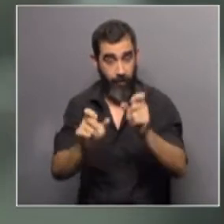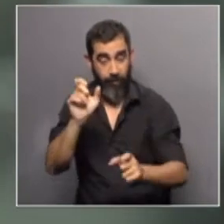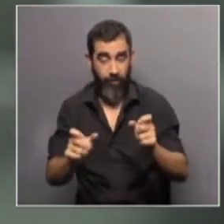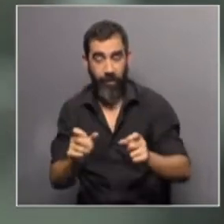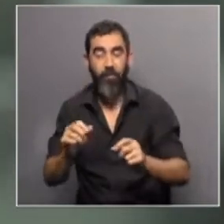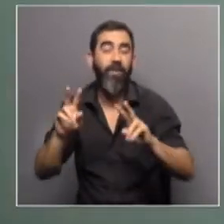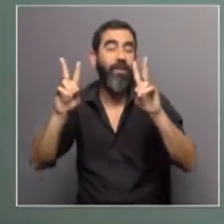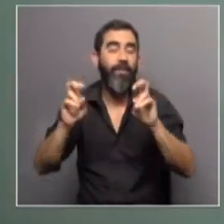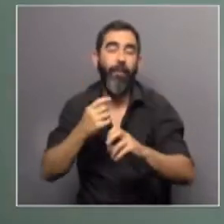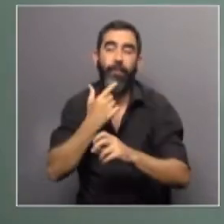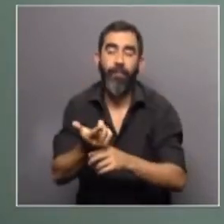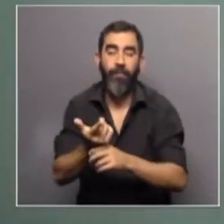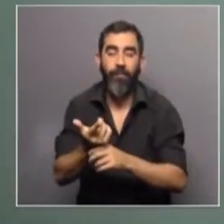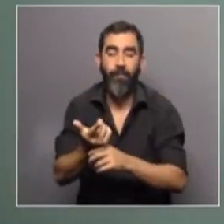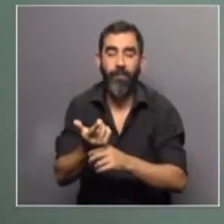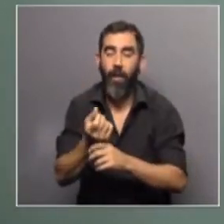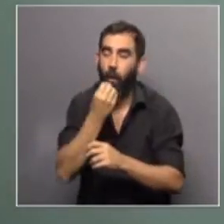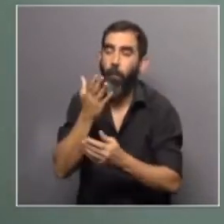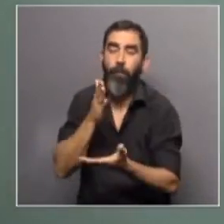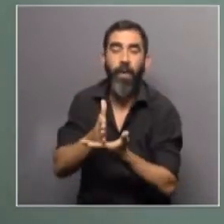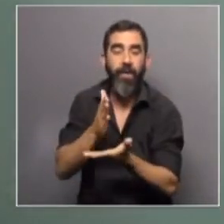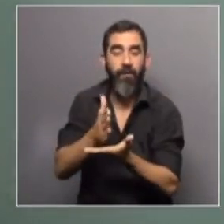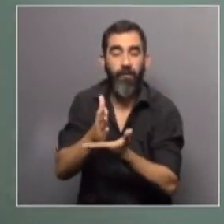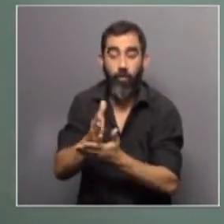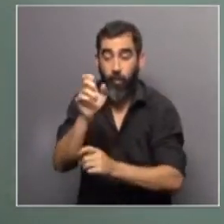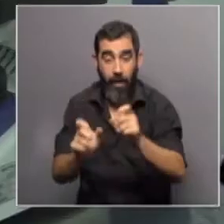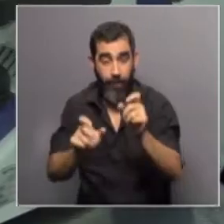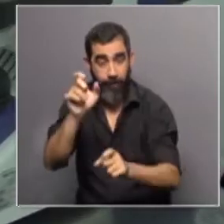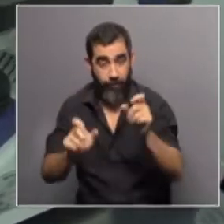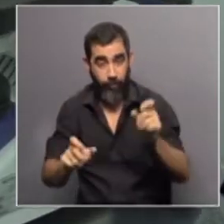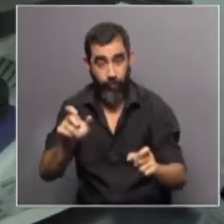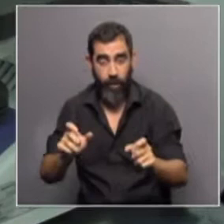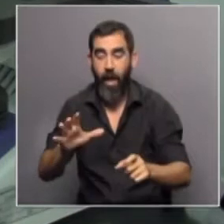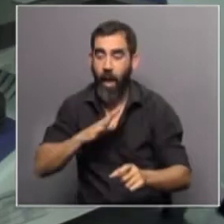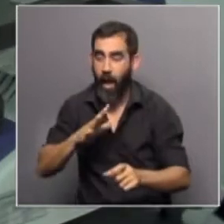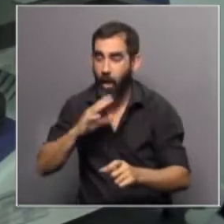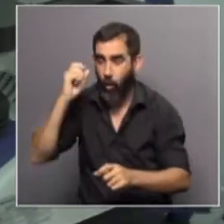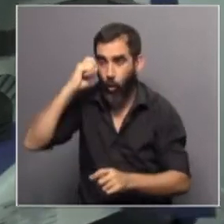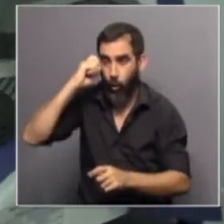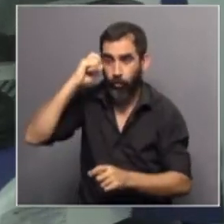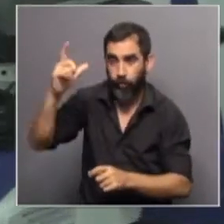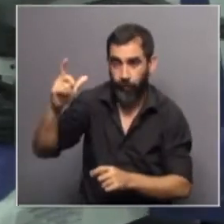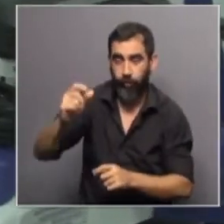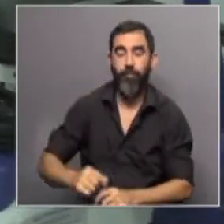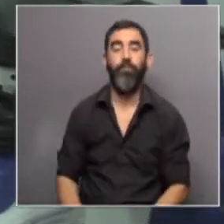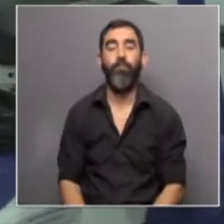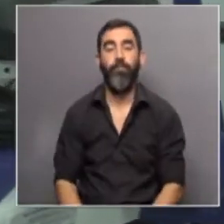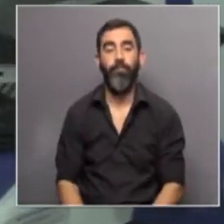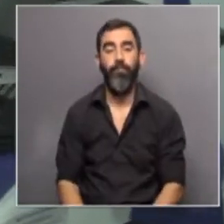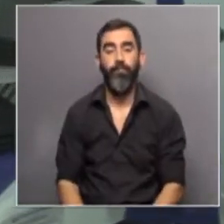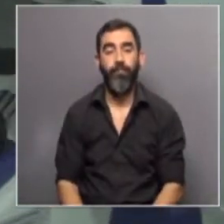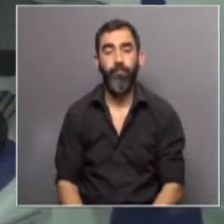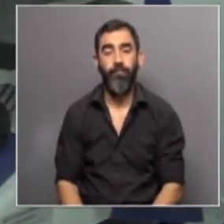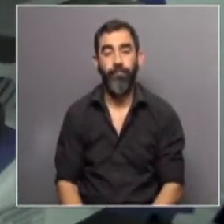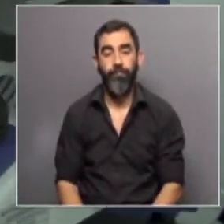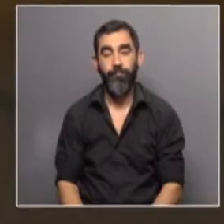de vista del beneficio que trae a la gente el tener ese conocimiento disponible. Que